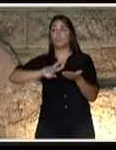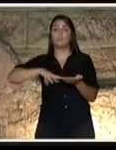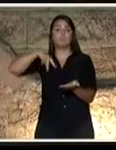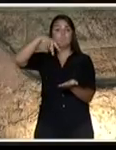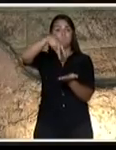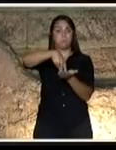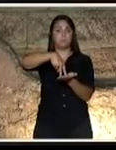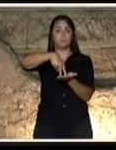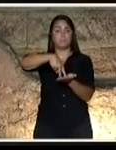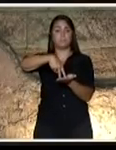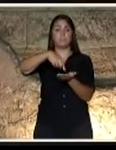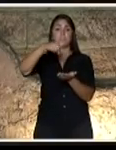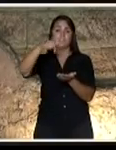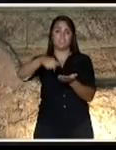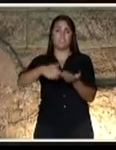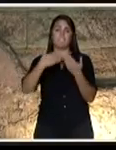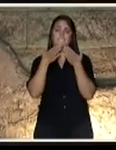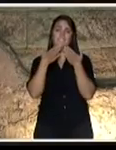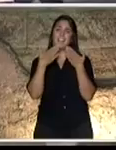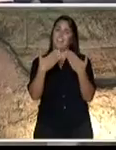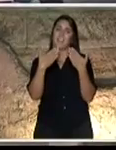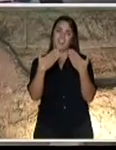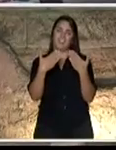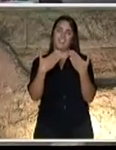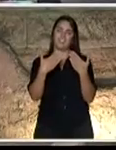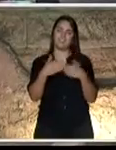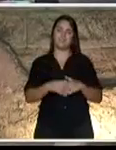esto sí que hay que soñarlo y agradecerlo.